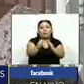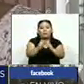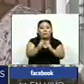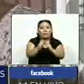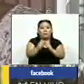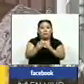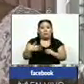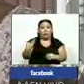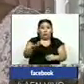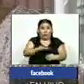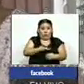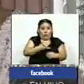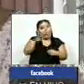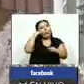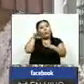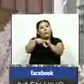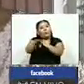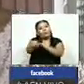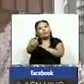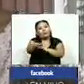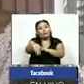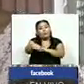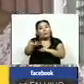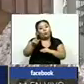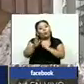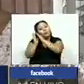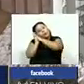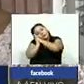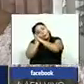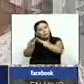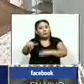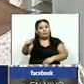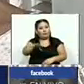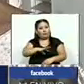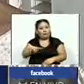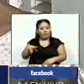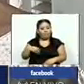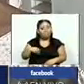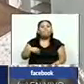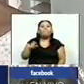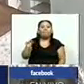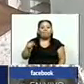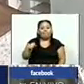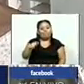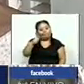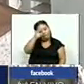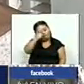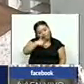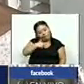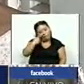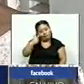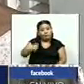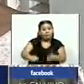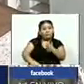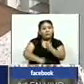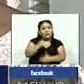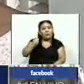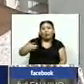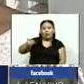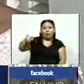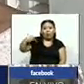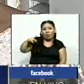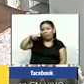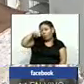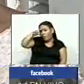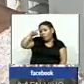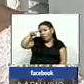hemos dejado depositadas las cosas y estamos yendo a dormir un día un familiar. Lamentable, da tristeza porque tanto año de trabajo